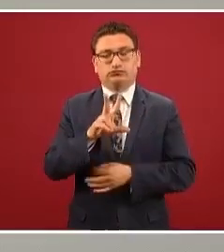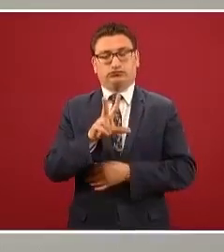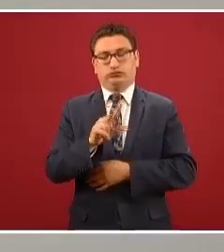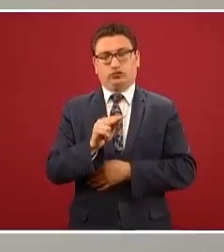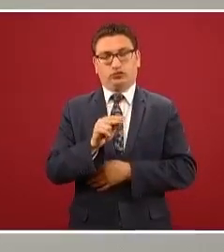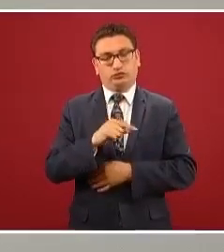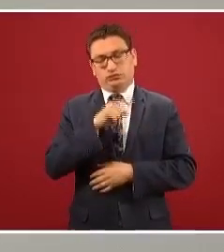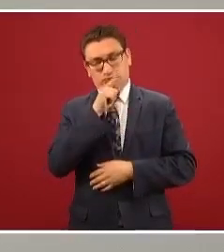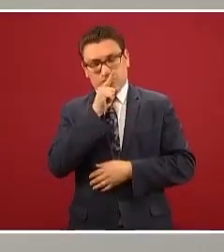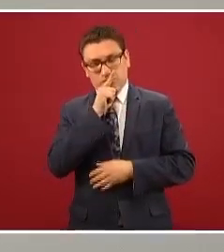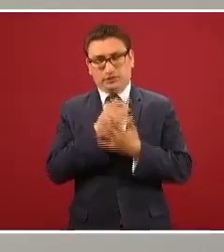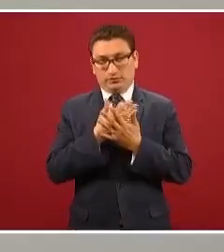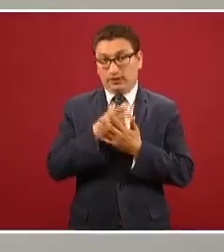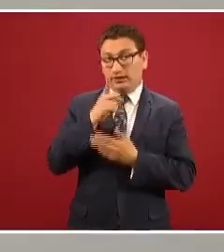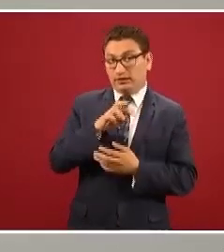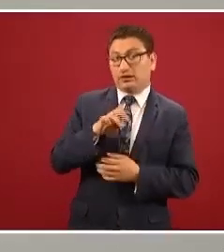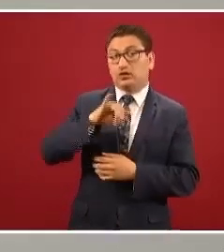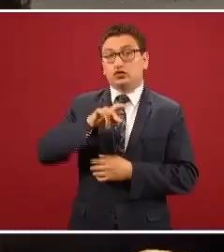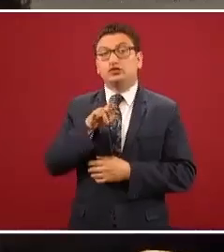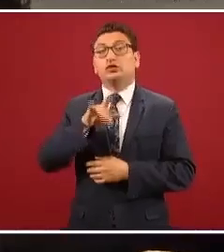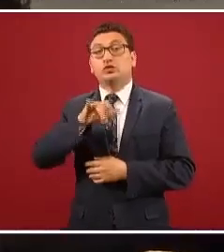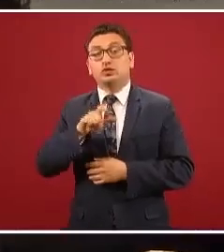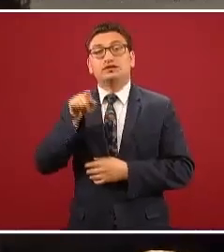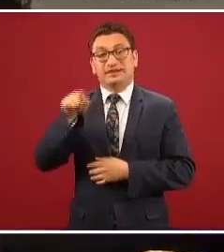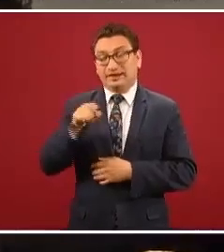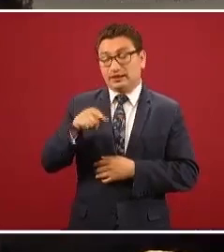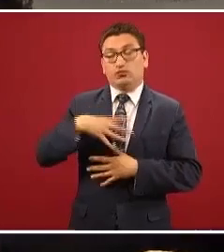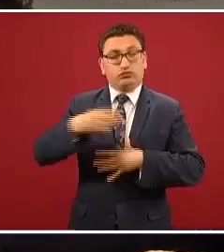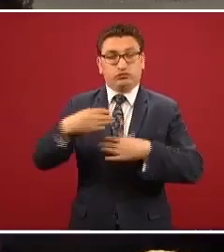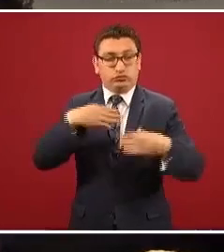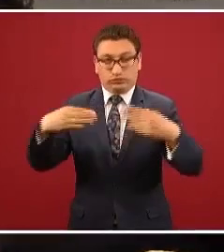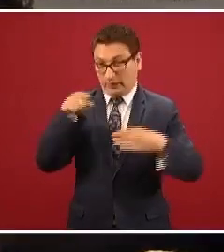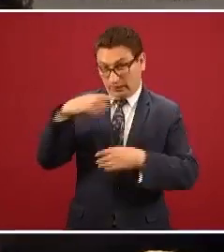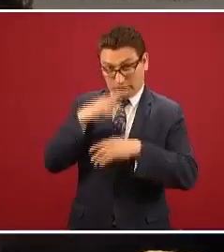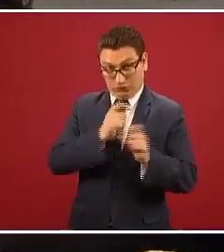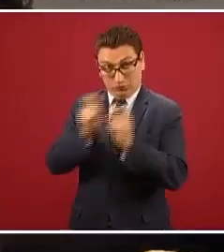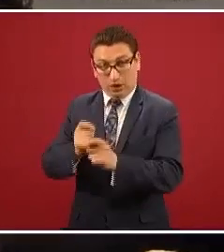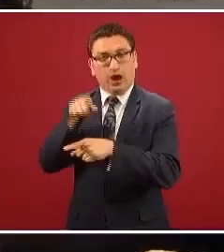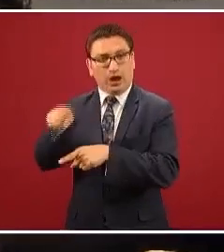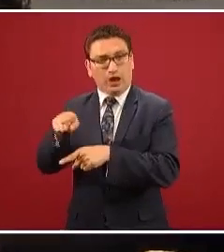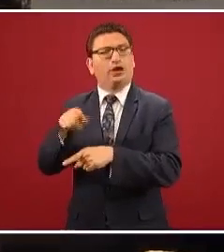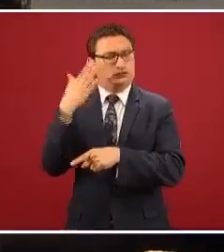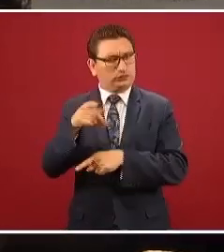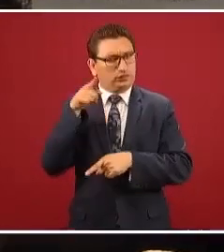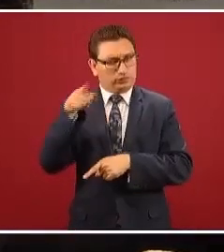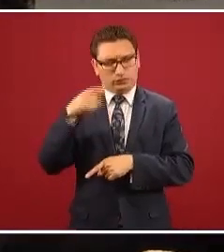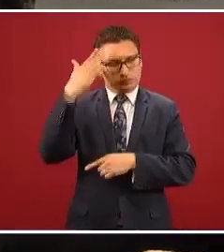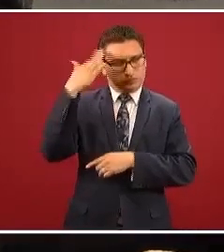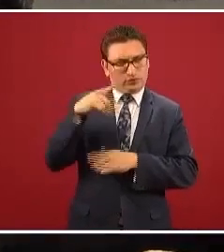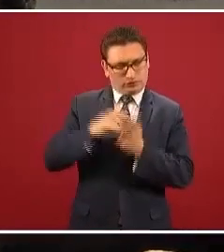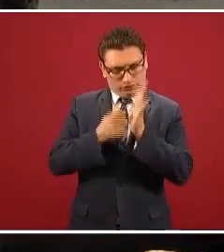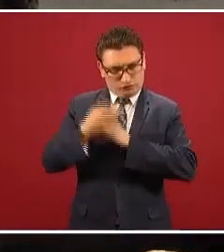Y se designó al doctor José Luis Salomía, director general de epidemiología, como el vocero, porque es un funcionario de carácter